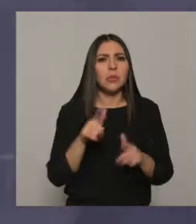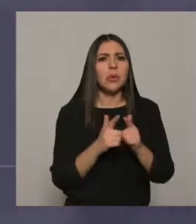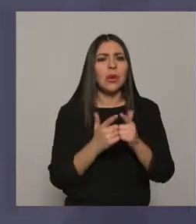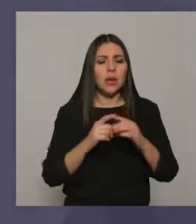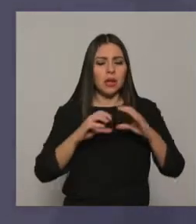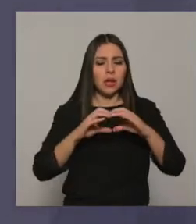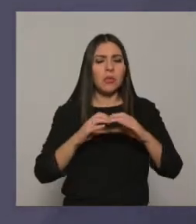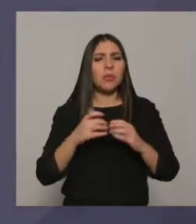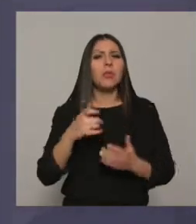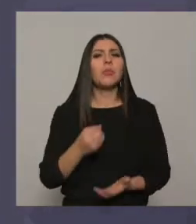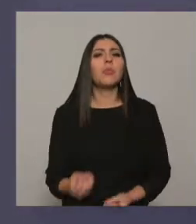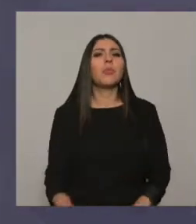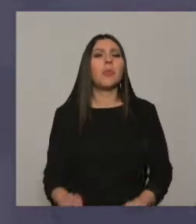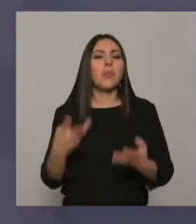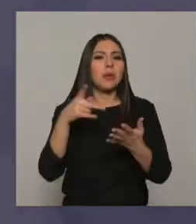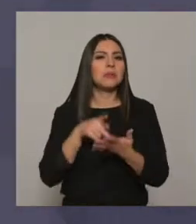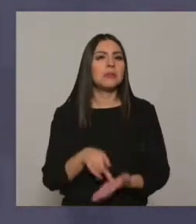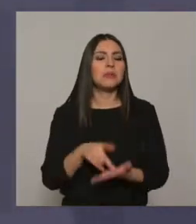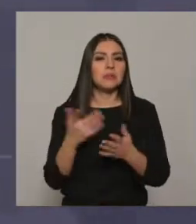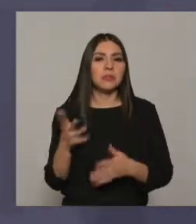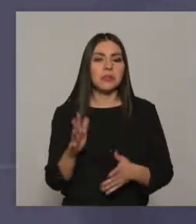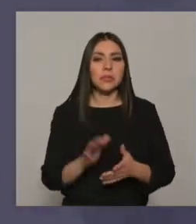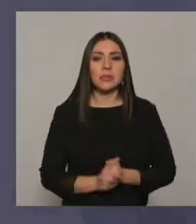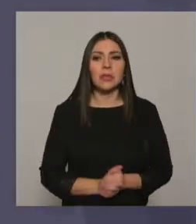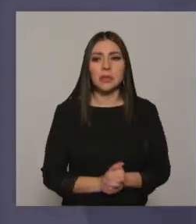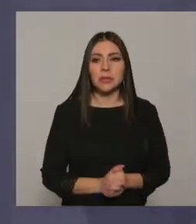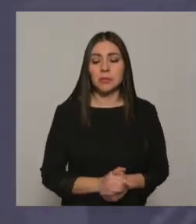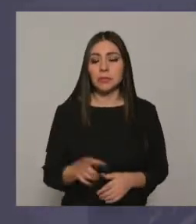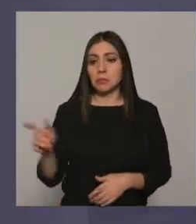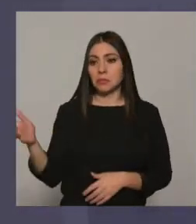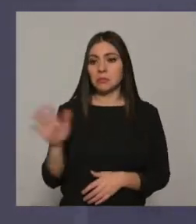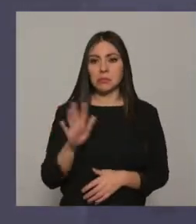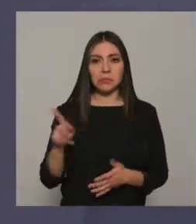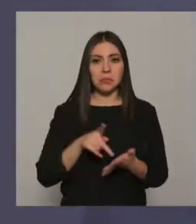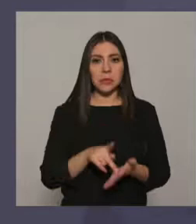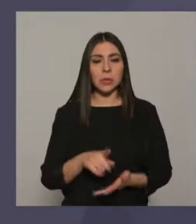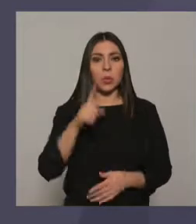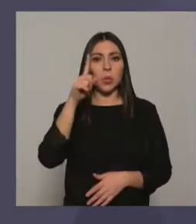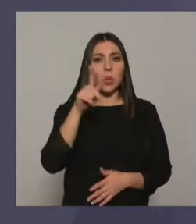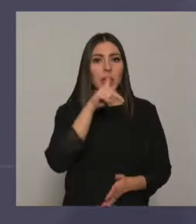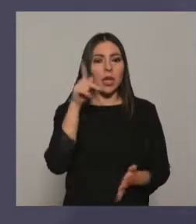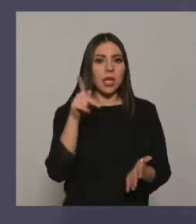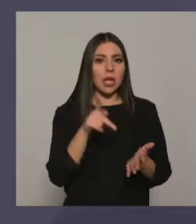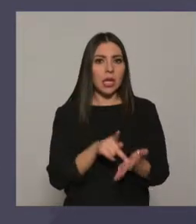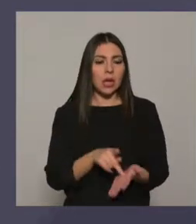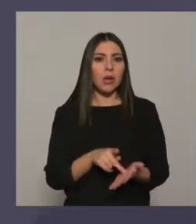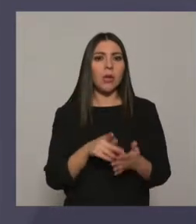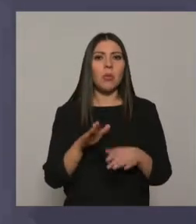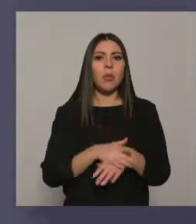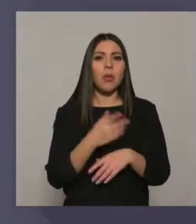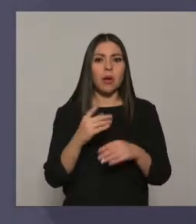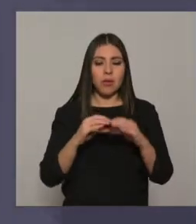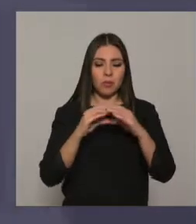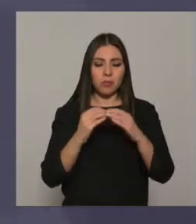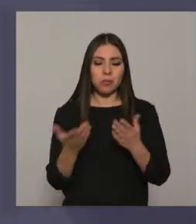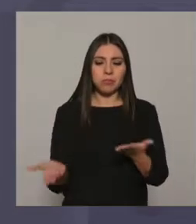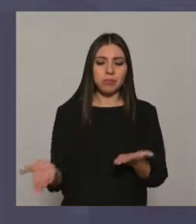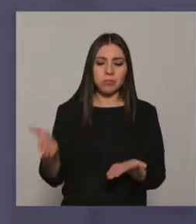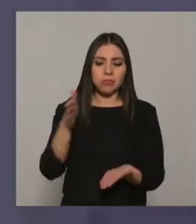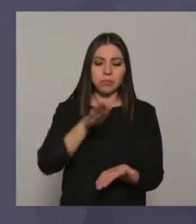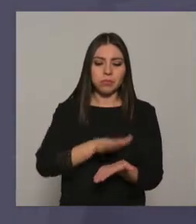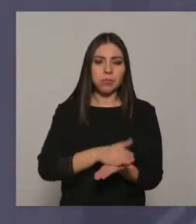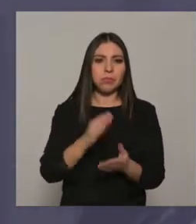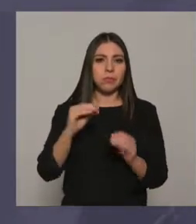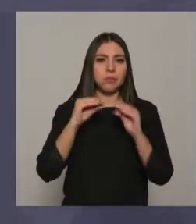1 kilo. 1 kilo cada libro, porque eran libros con pastas muy gruesas, hojas muy grandes, y